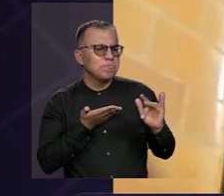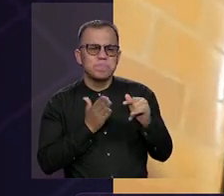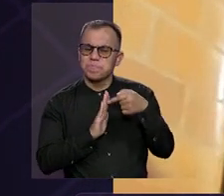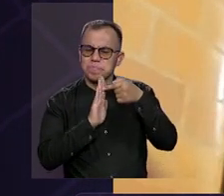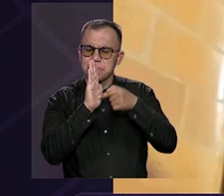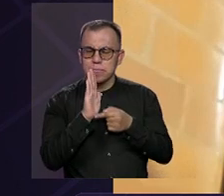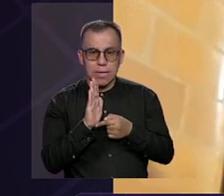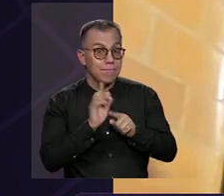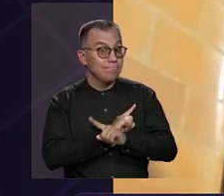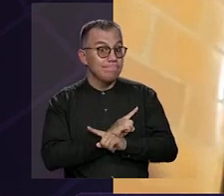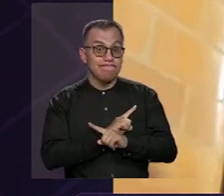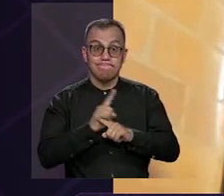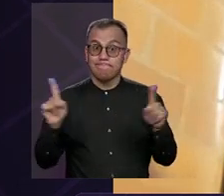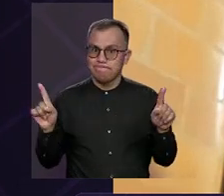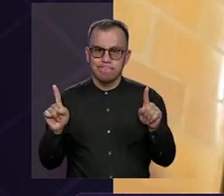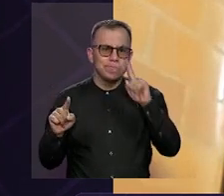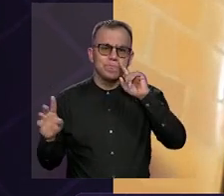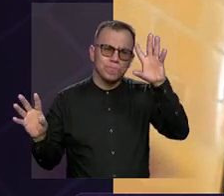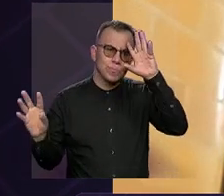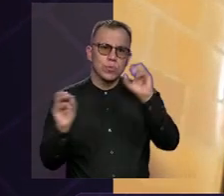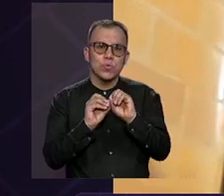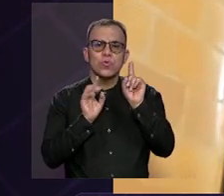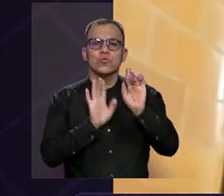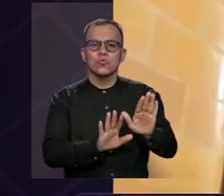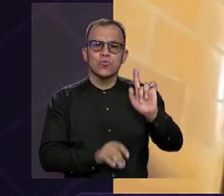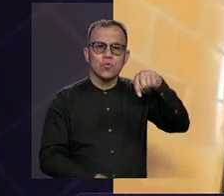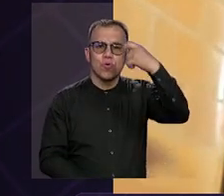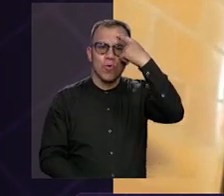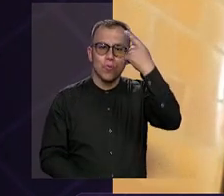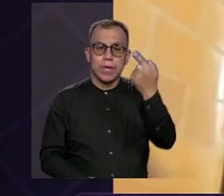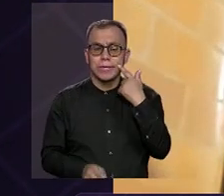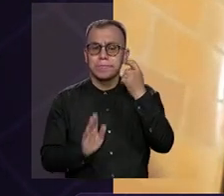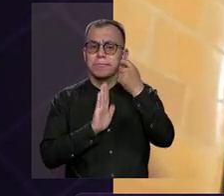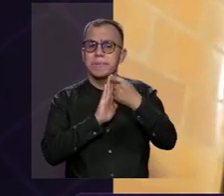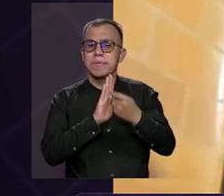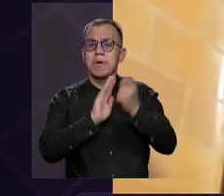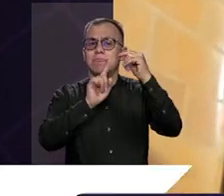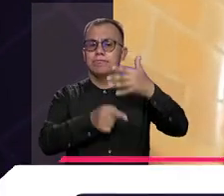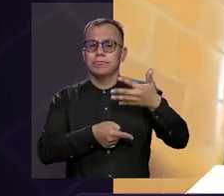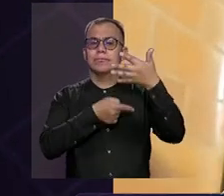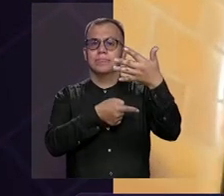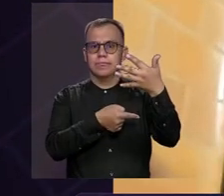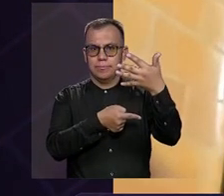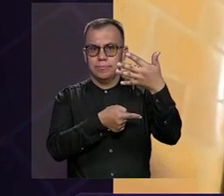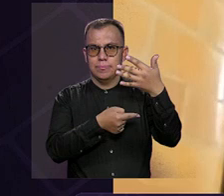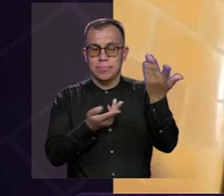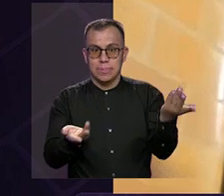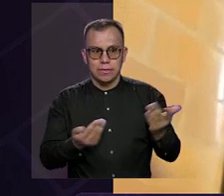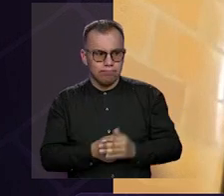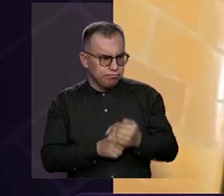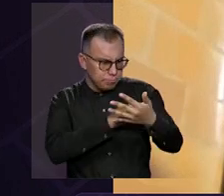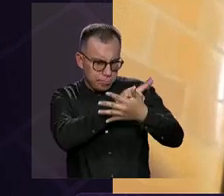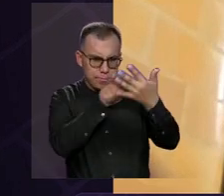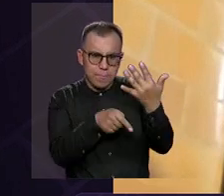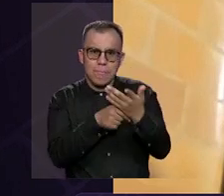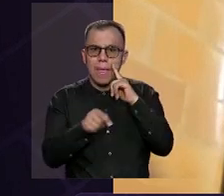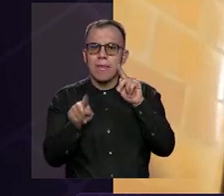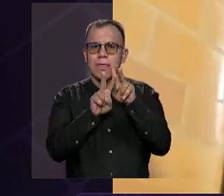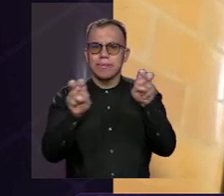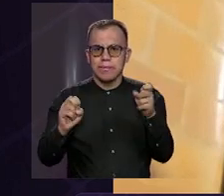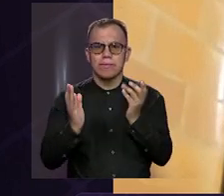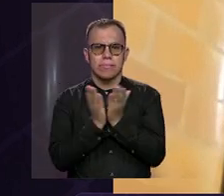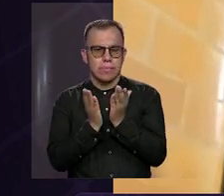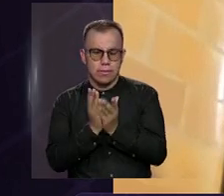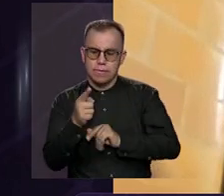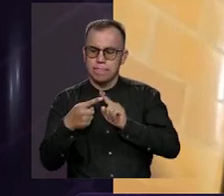que tampoco negoció el gobierno, apenas 6 puntos, donde había aspectos como el tema de la